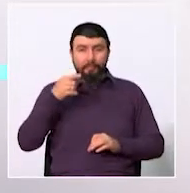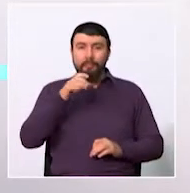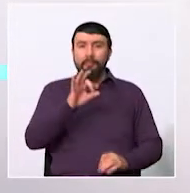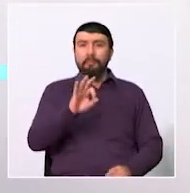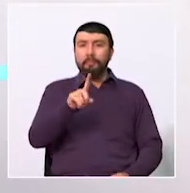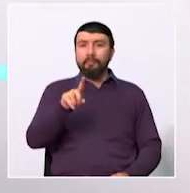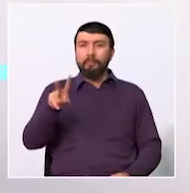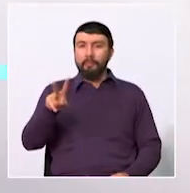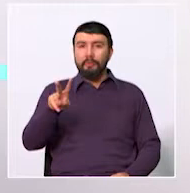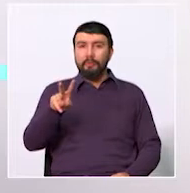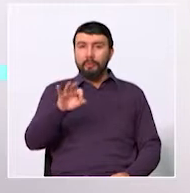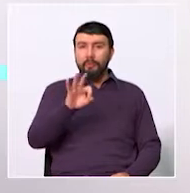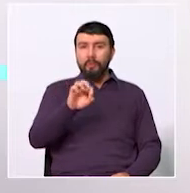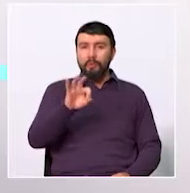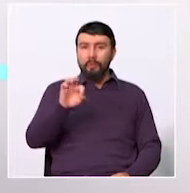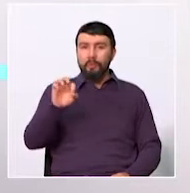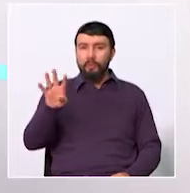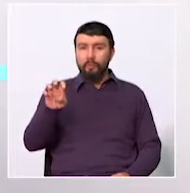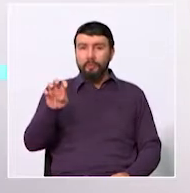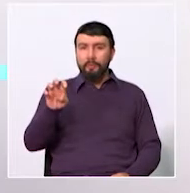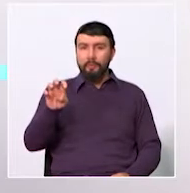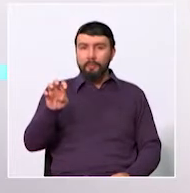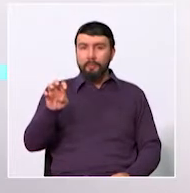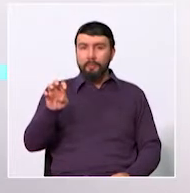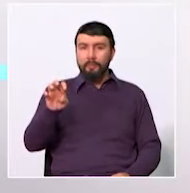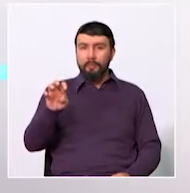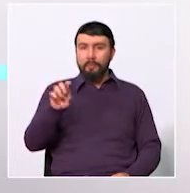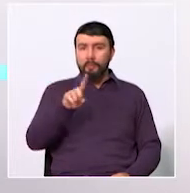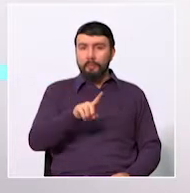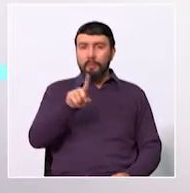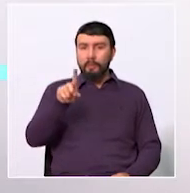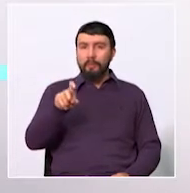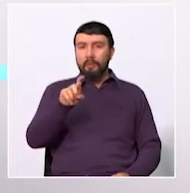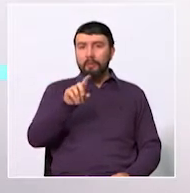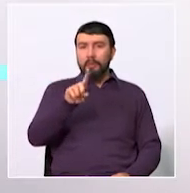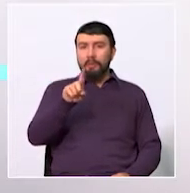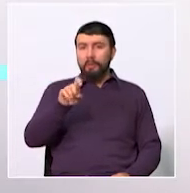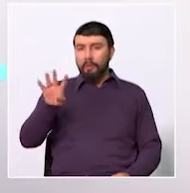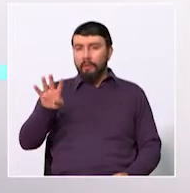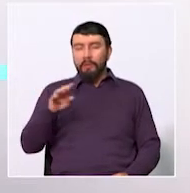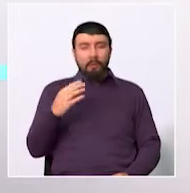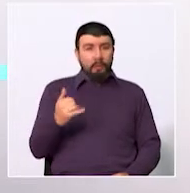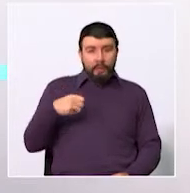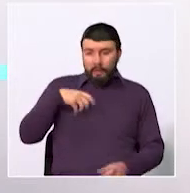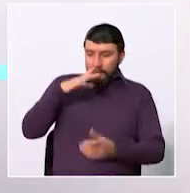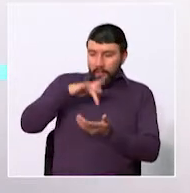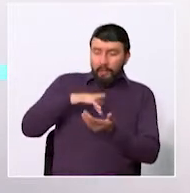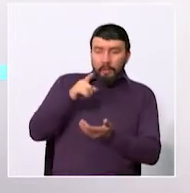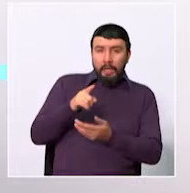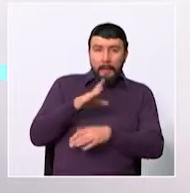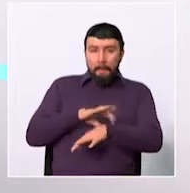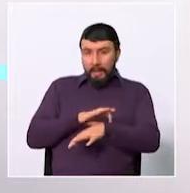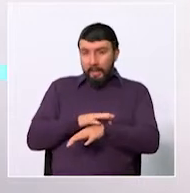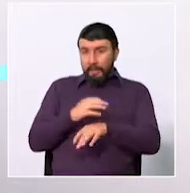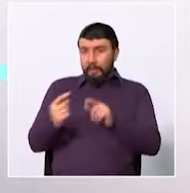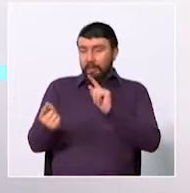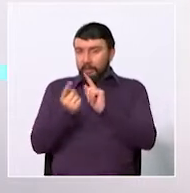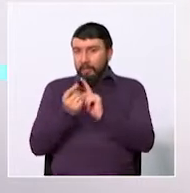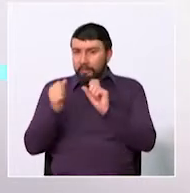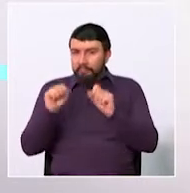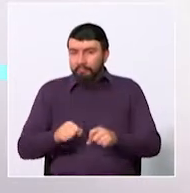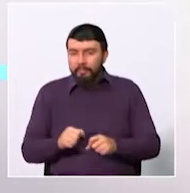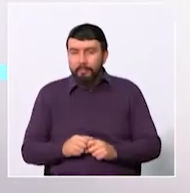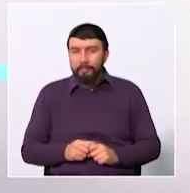12 8 8 9 16 64 para la consulta de medicina en 312 899